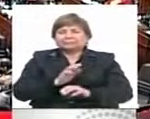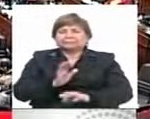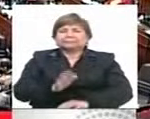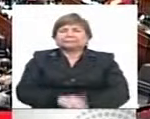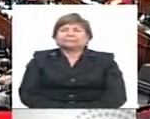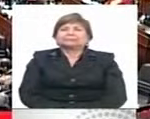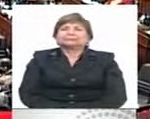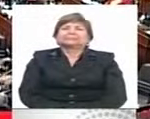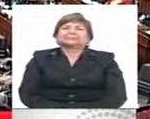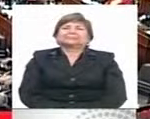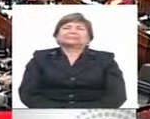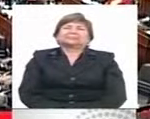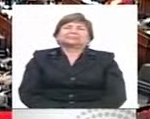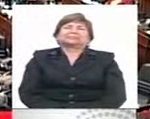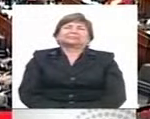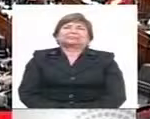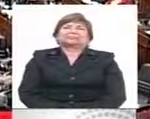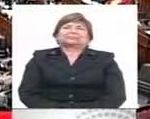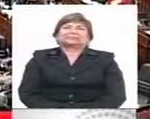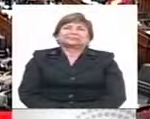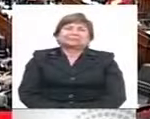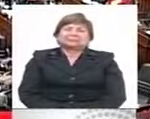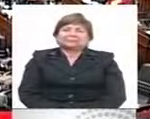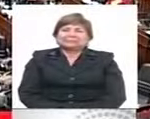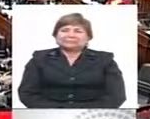incidente. Continúe, congresista.